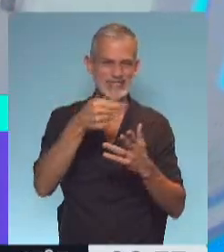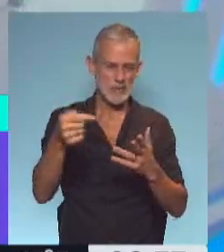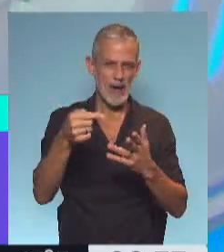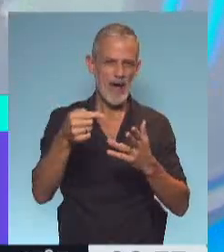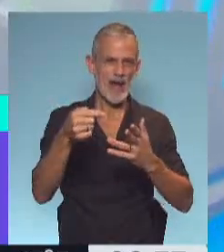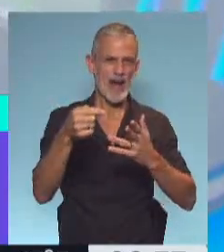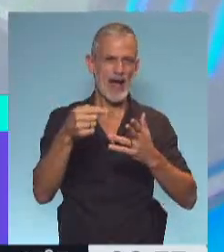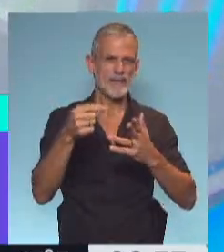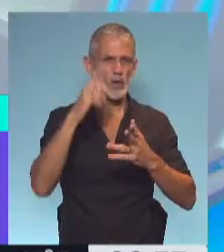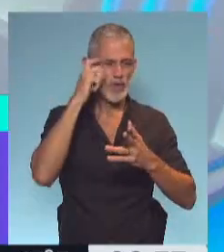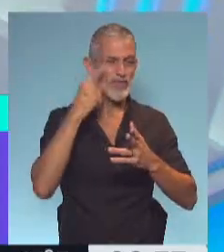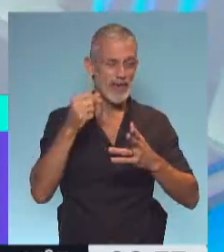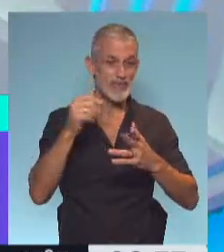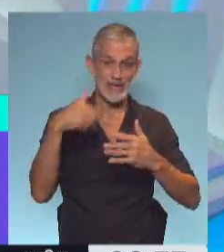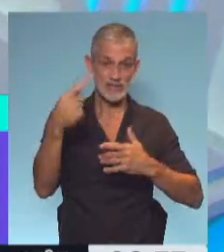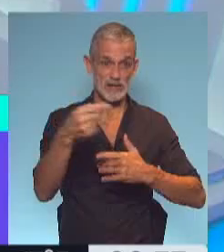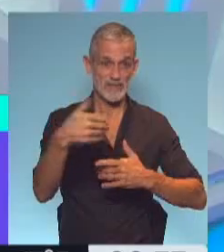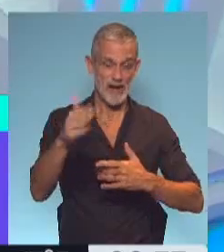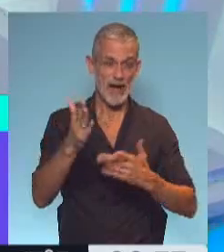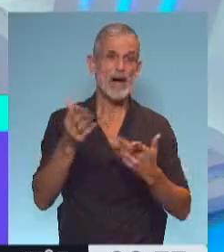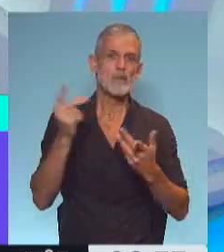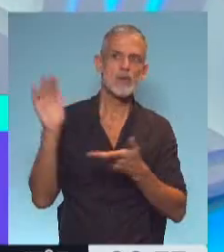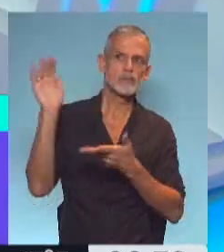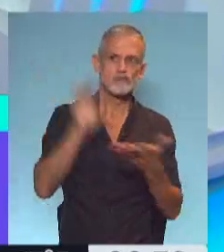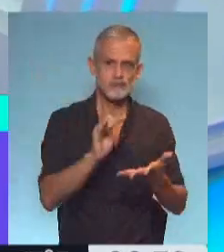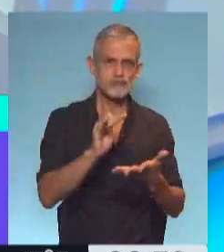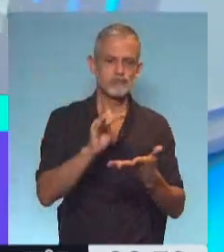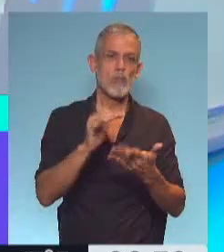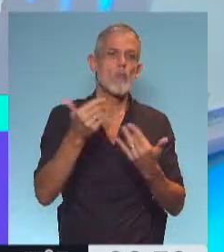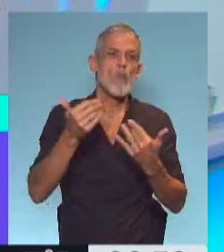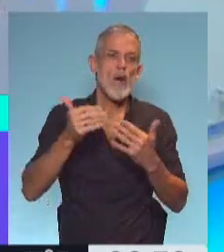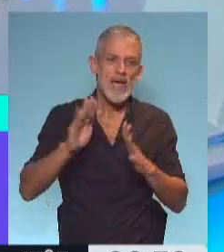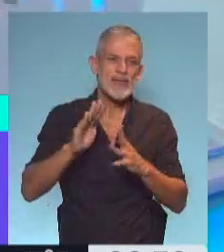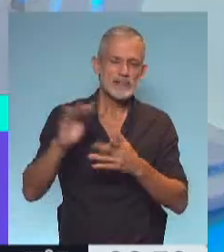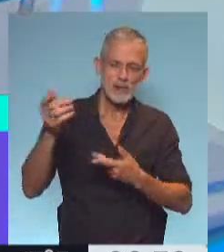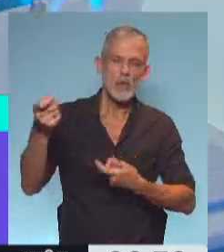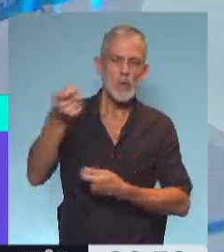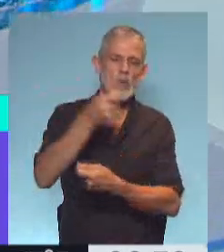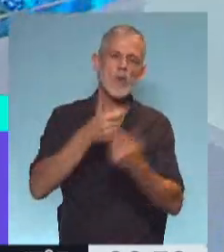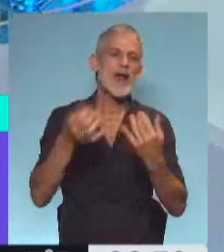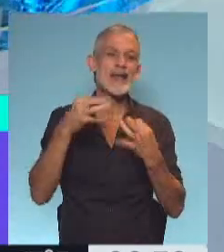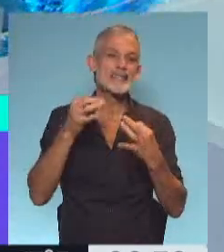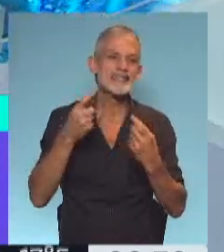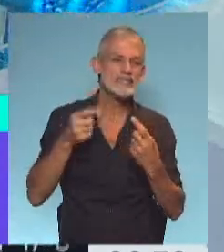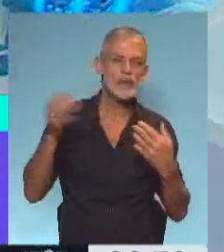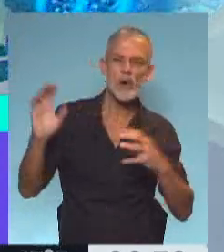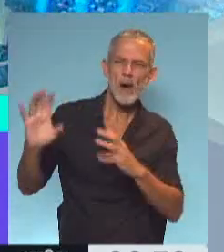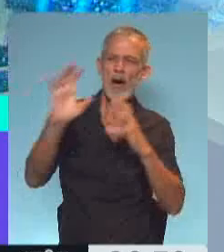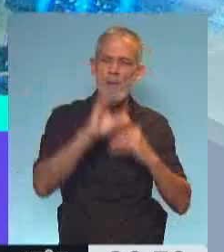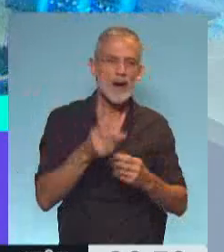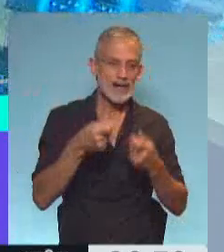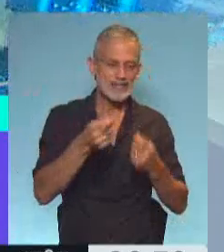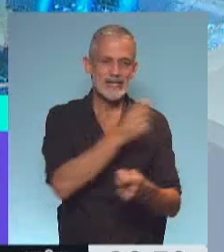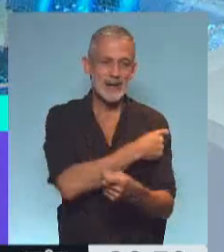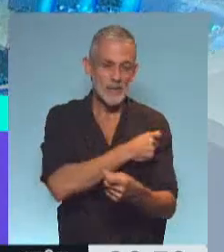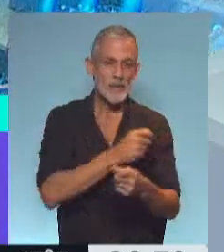semanas, poco más 10 días y lo que viene por delante vamos a lograr tener ya cierta fluidez. Necesitamos esa fluidez para cubrir en esa